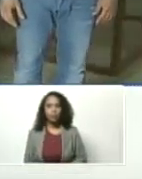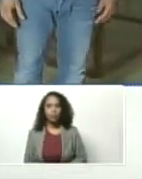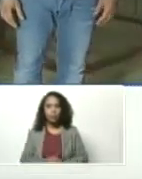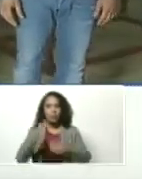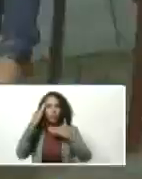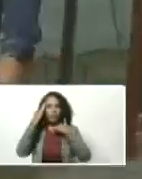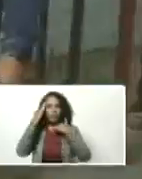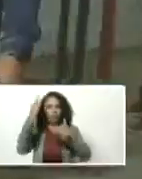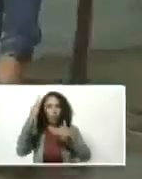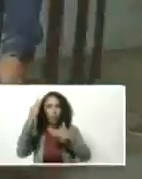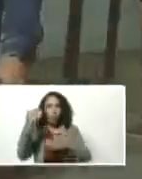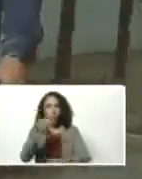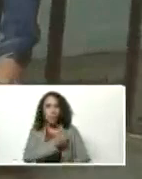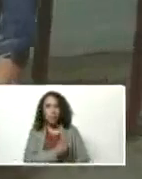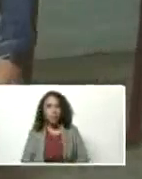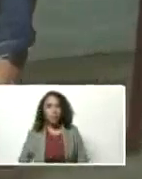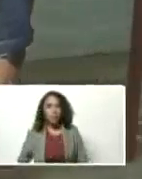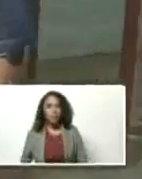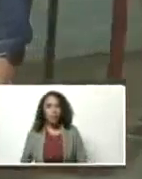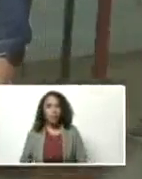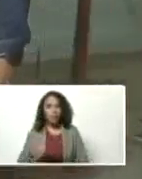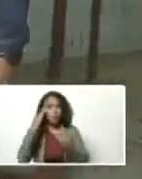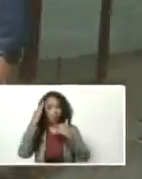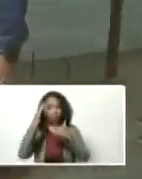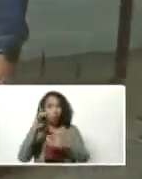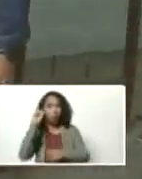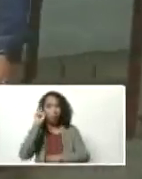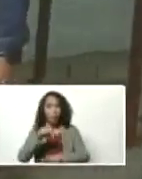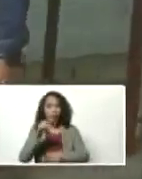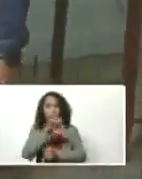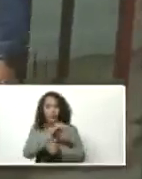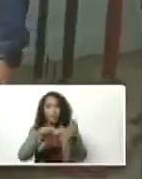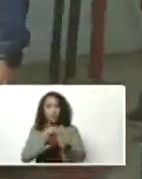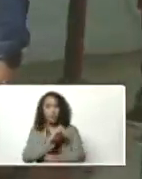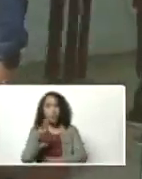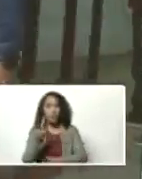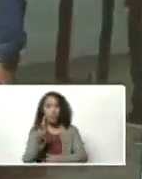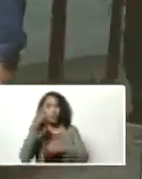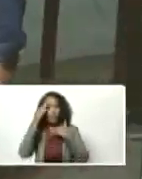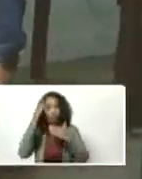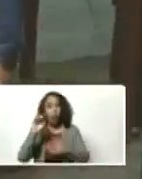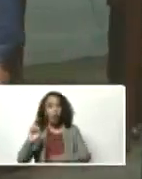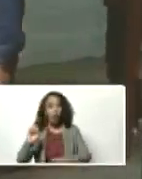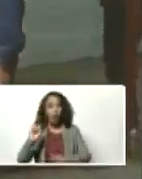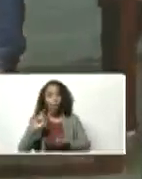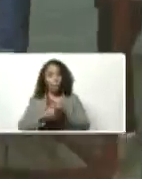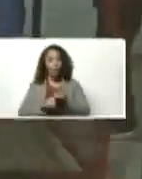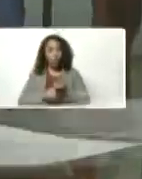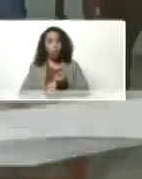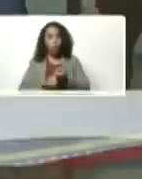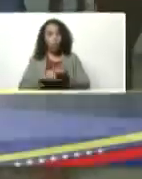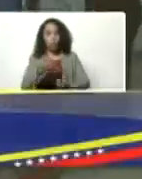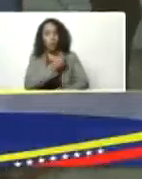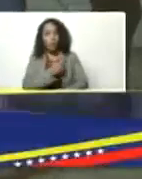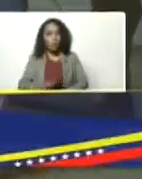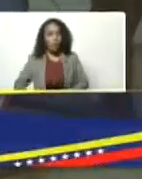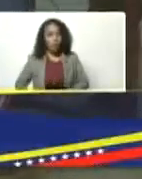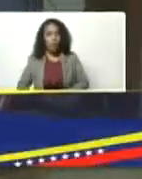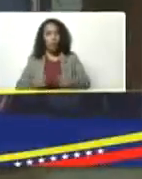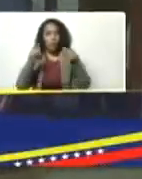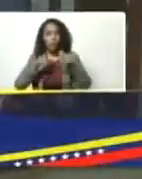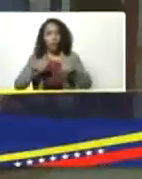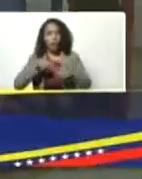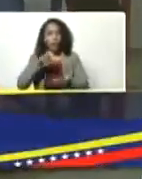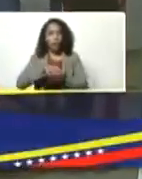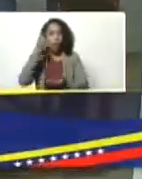Saludos, presidente. Saludo también a la vicepresidenta. Saludo a la primera combatiente desde aquí, desde el estado